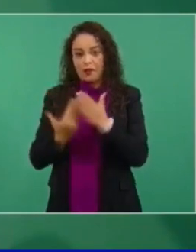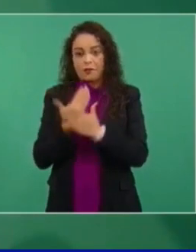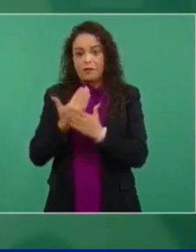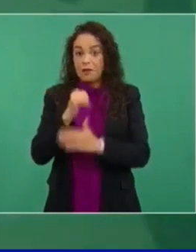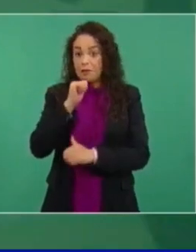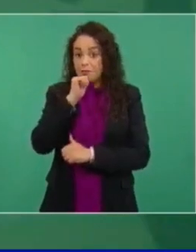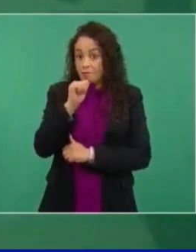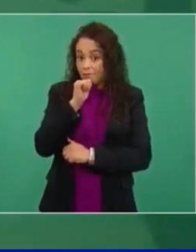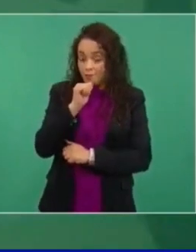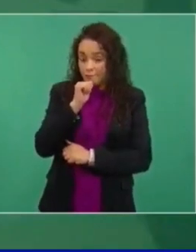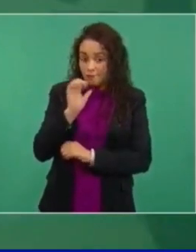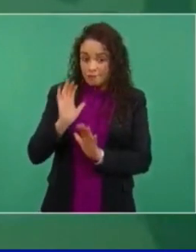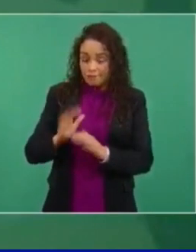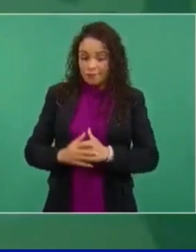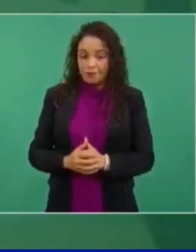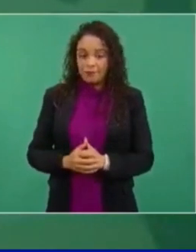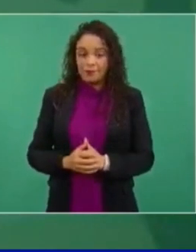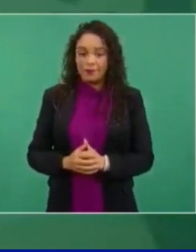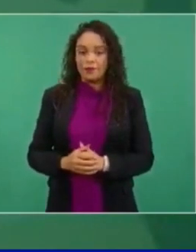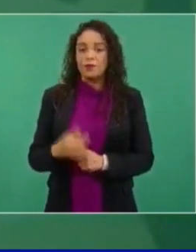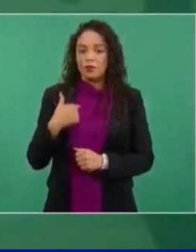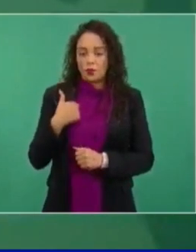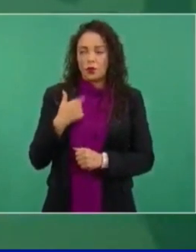estuve trabajando